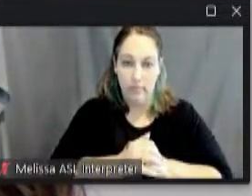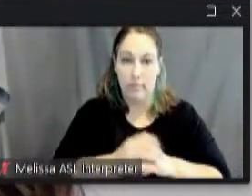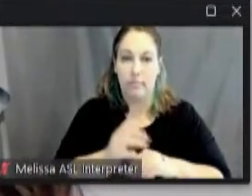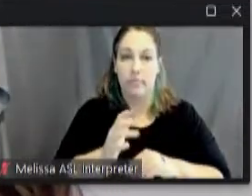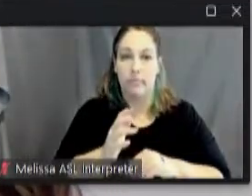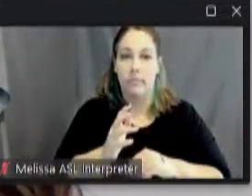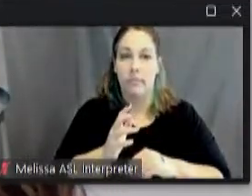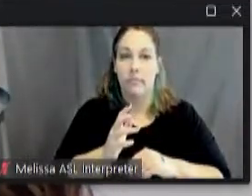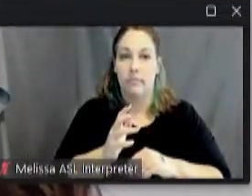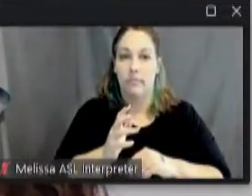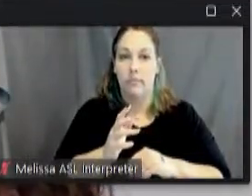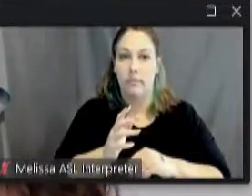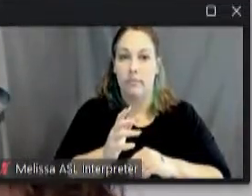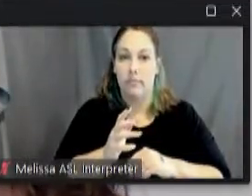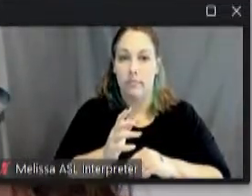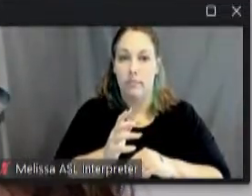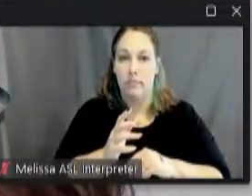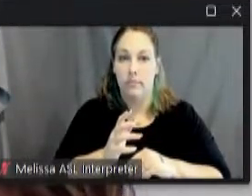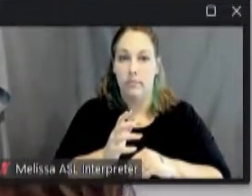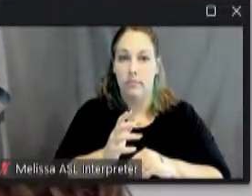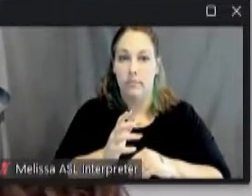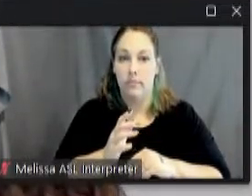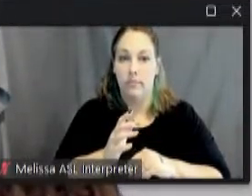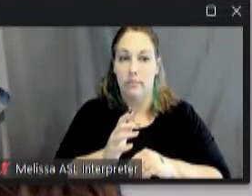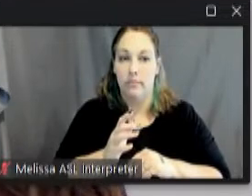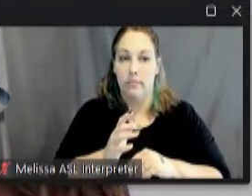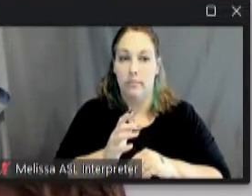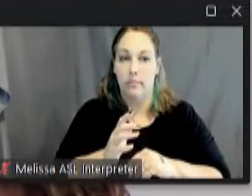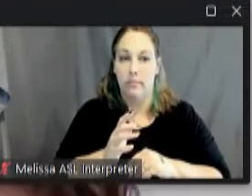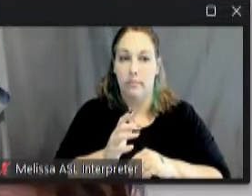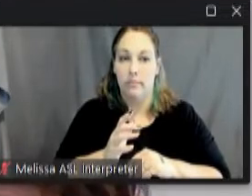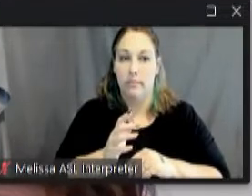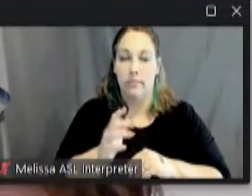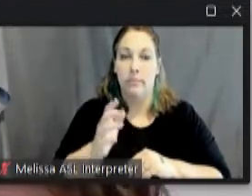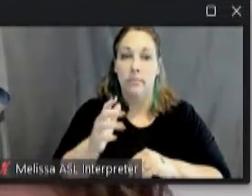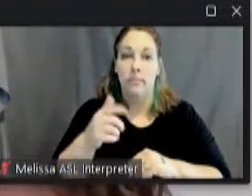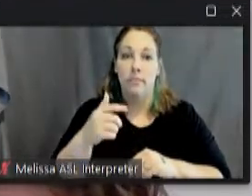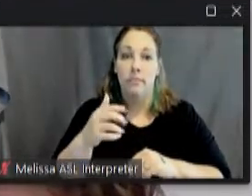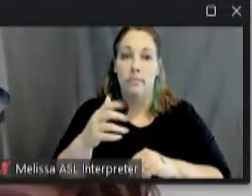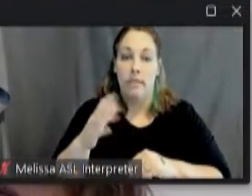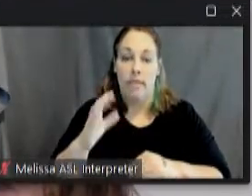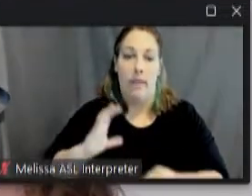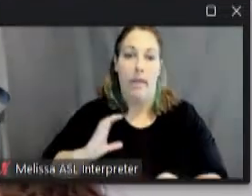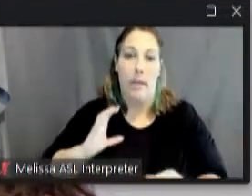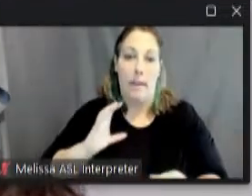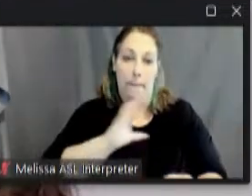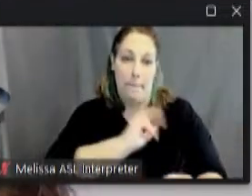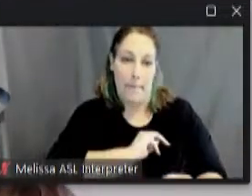de las Personas con Discapacidad y el Comité para la Eliminación de la Discriminación contra la Mujer.